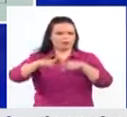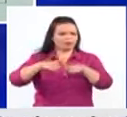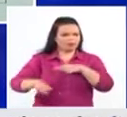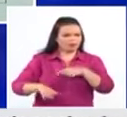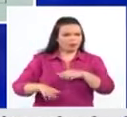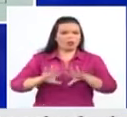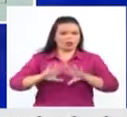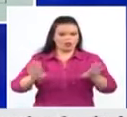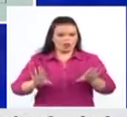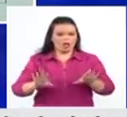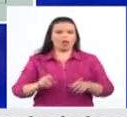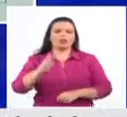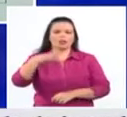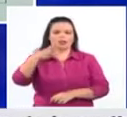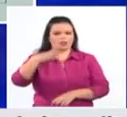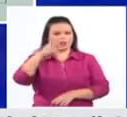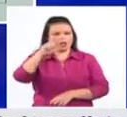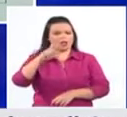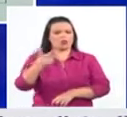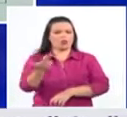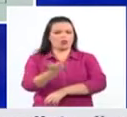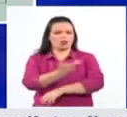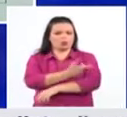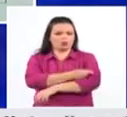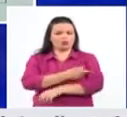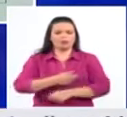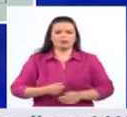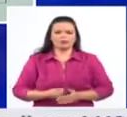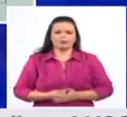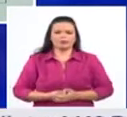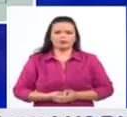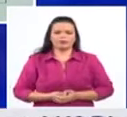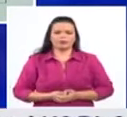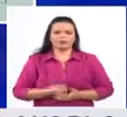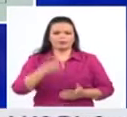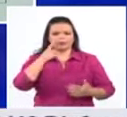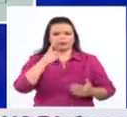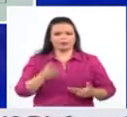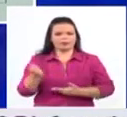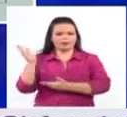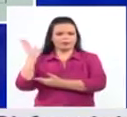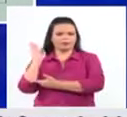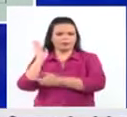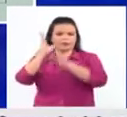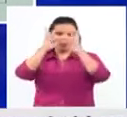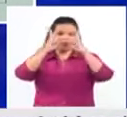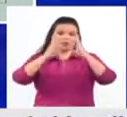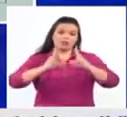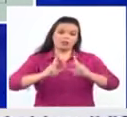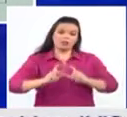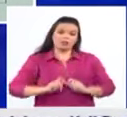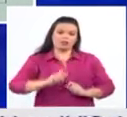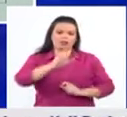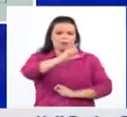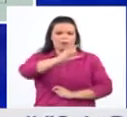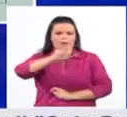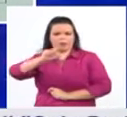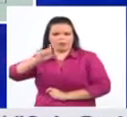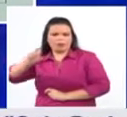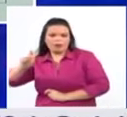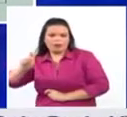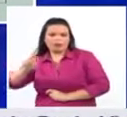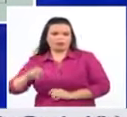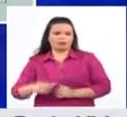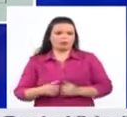el desarrollo de los anticuerpos. Y como pueden ver, el número de dosis aplicadas ya prácticamente